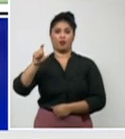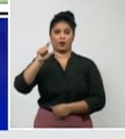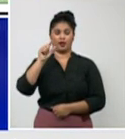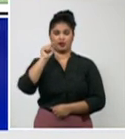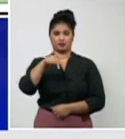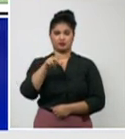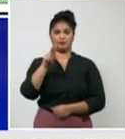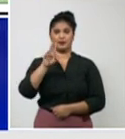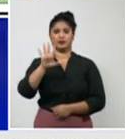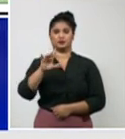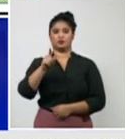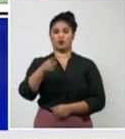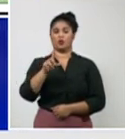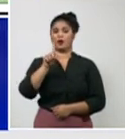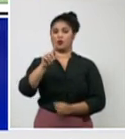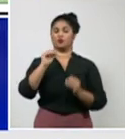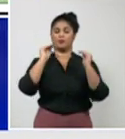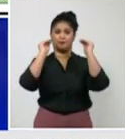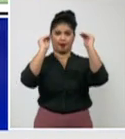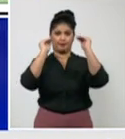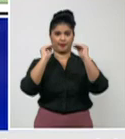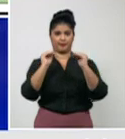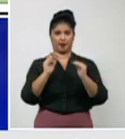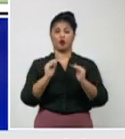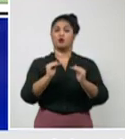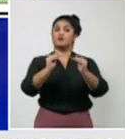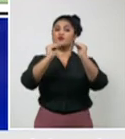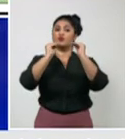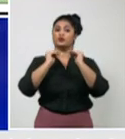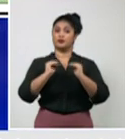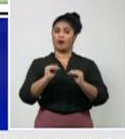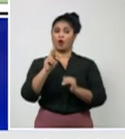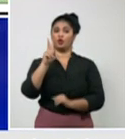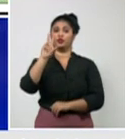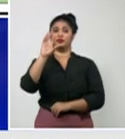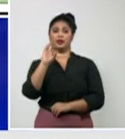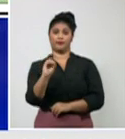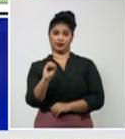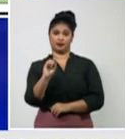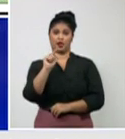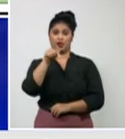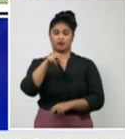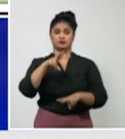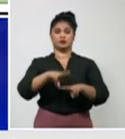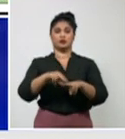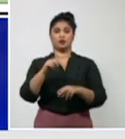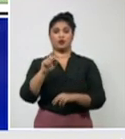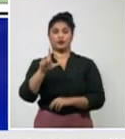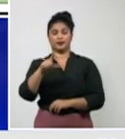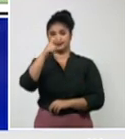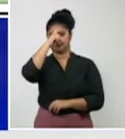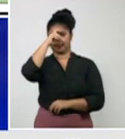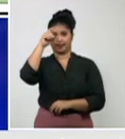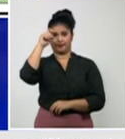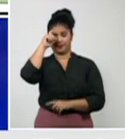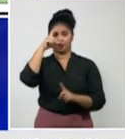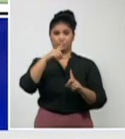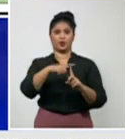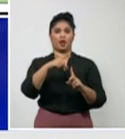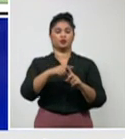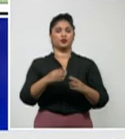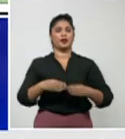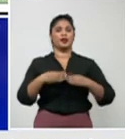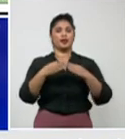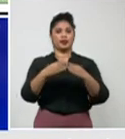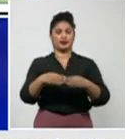y por debajo de 20, Holguín, Santi Espíritus, Las Tunas y Granma. Granma,